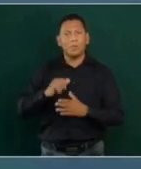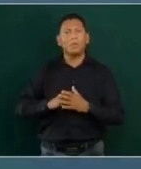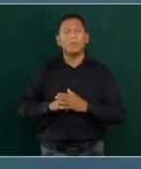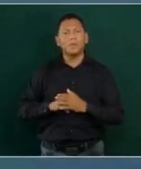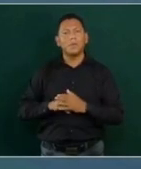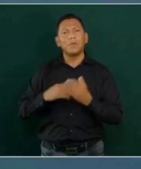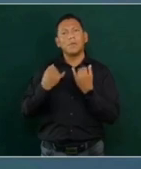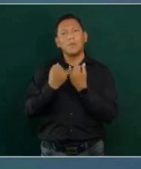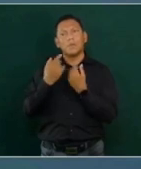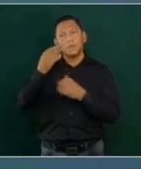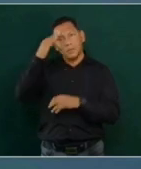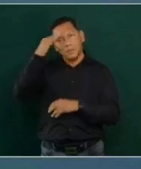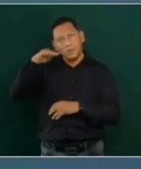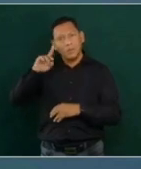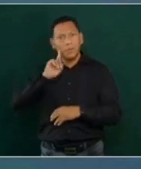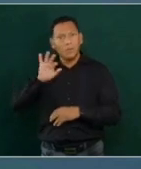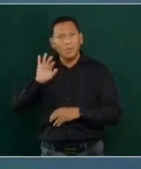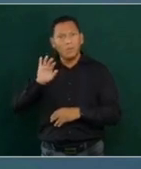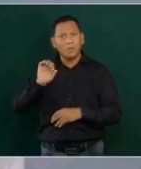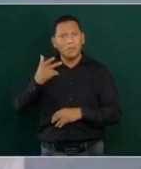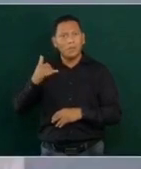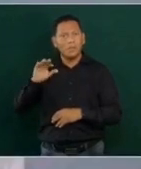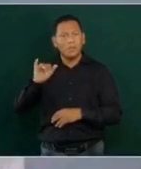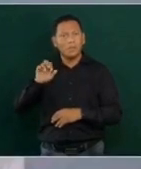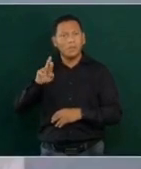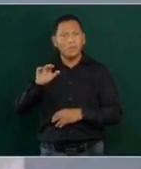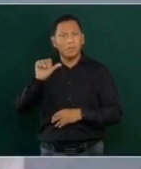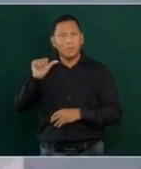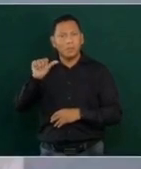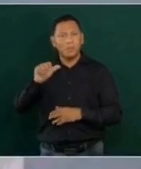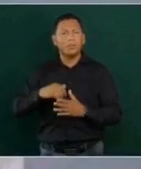la señora Xiomara,